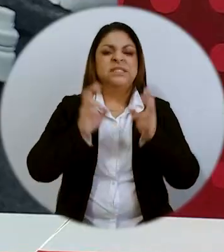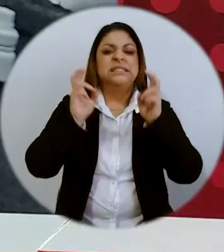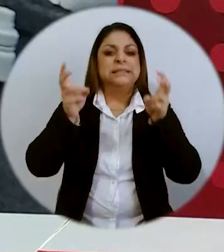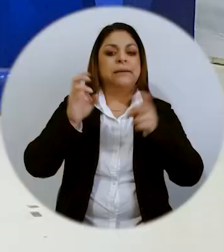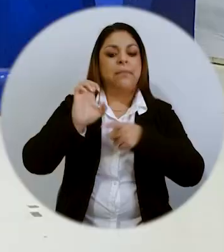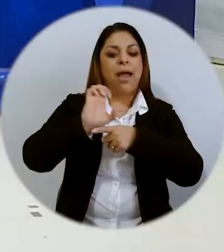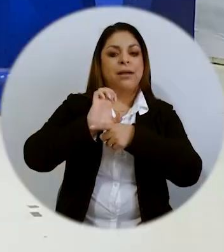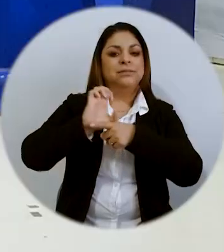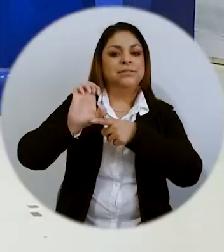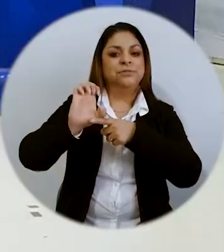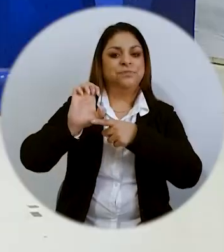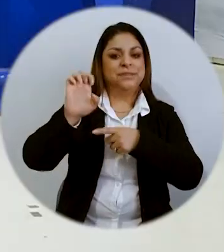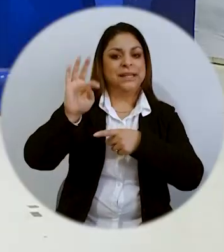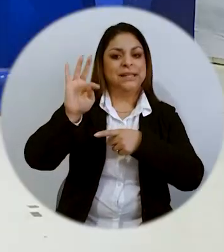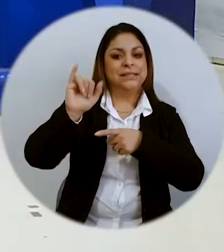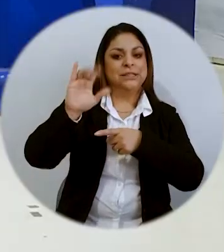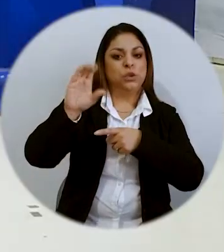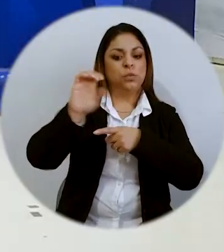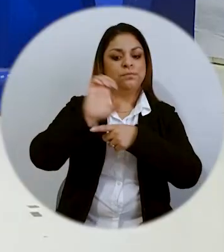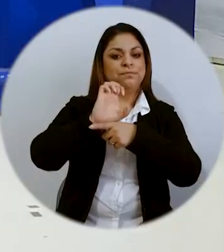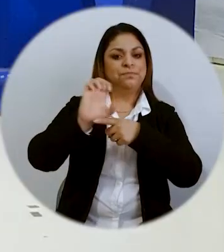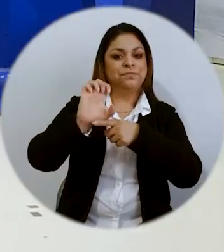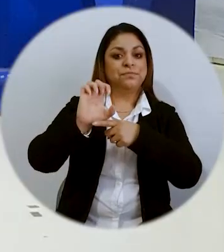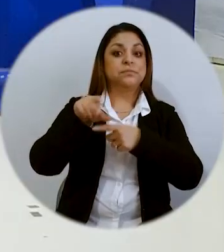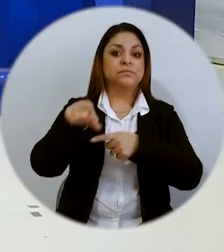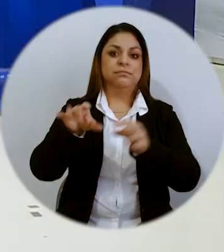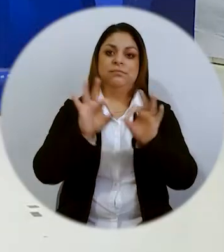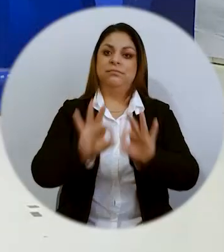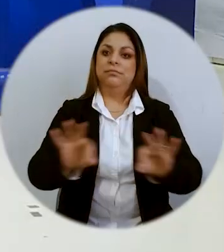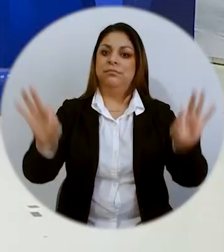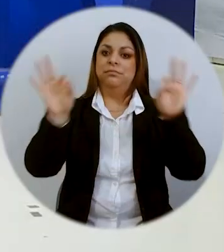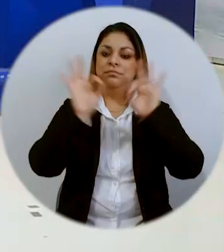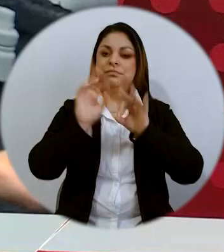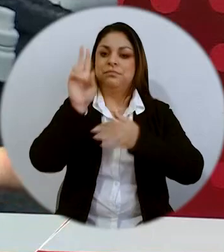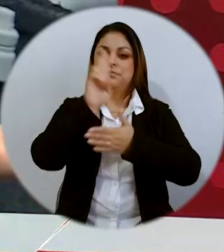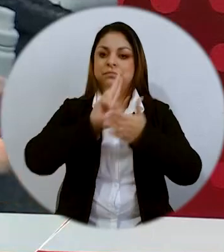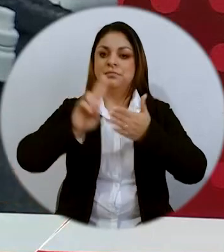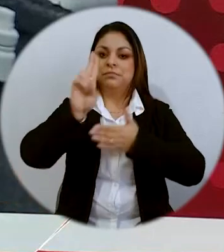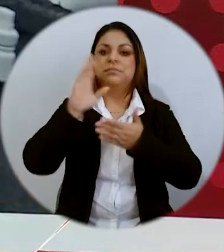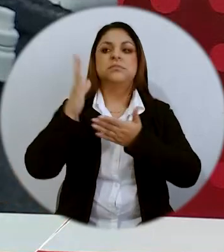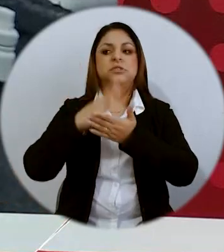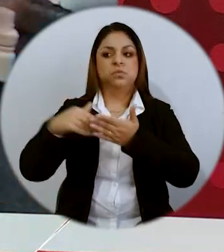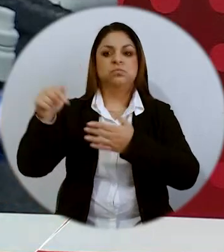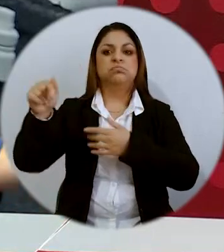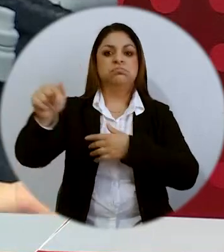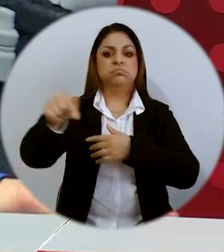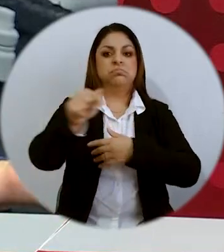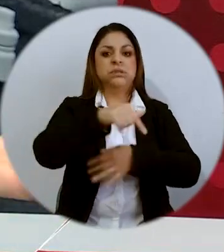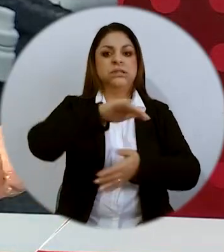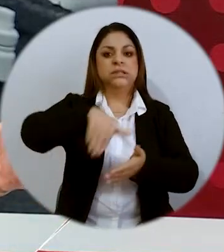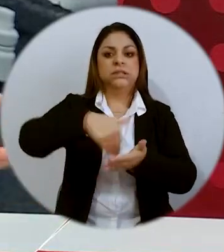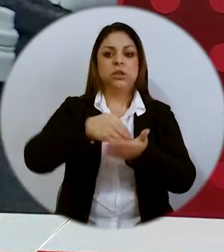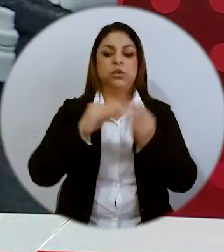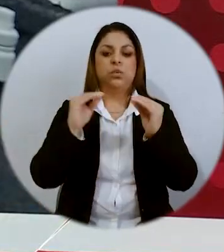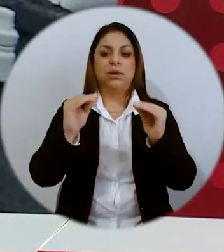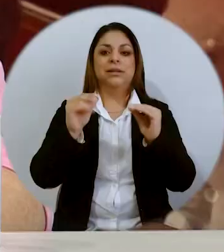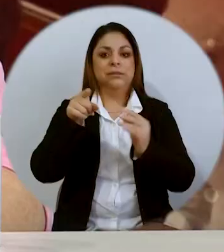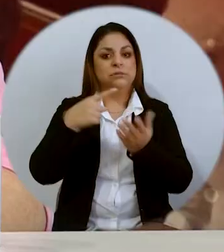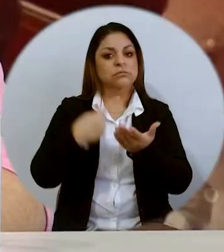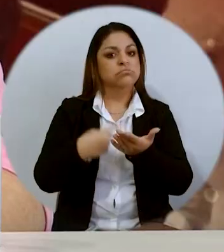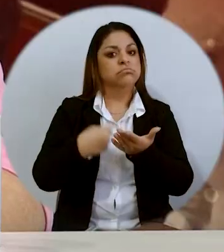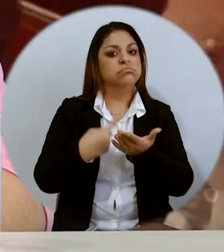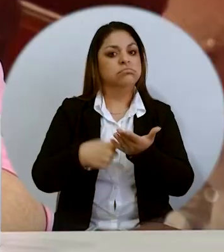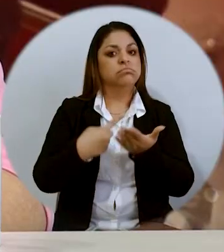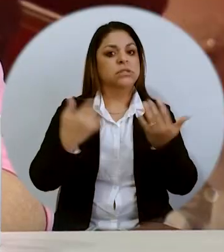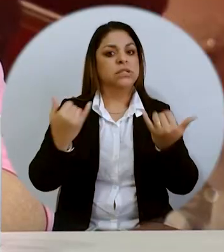quisiera dejarla ahí sobre el tema ético. Esto es bien importante en las universidades y en los centros educativos en general, ya es tema